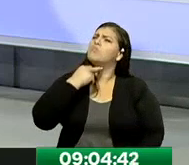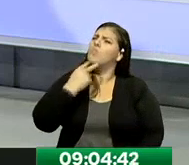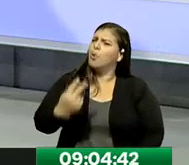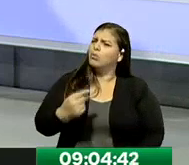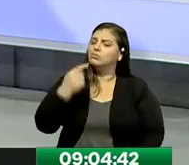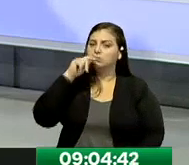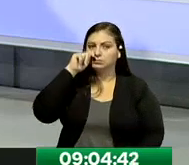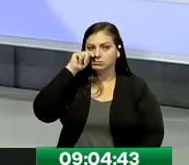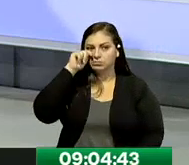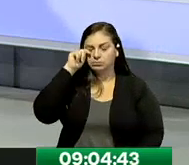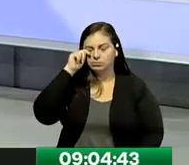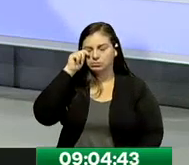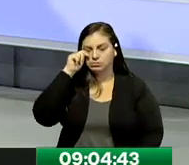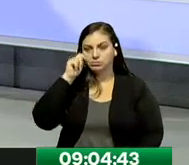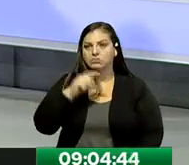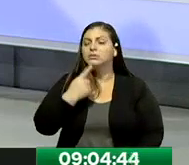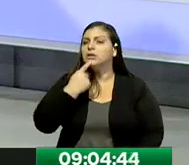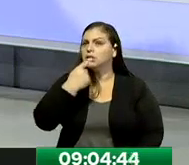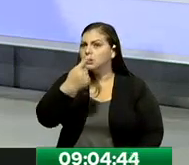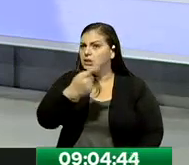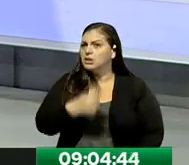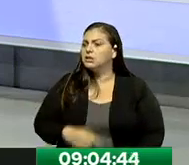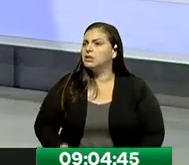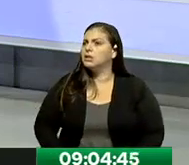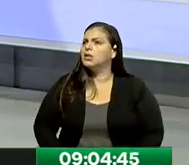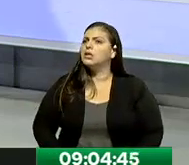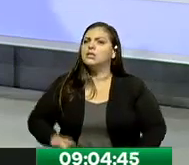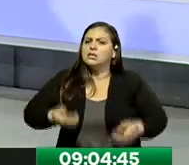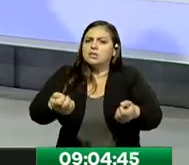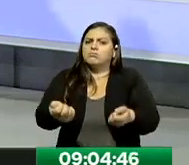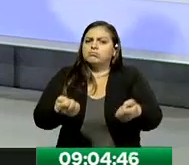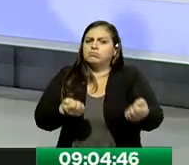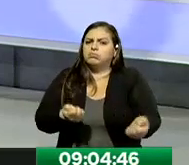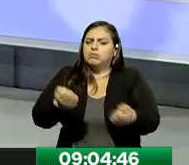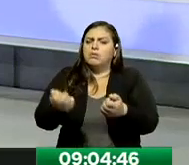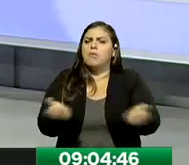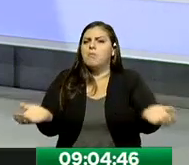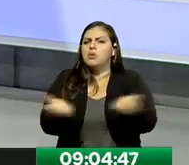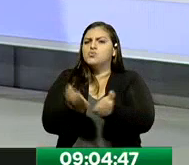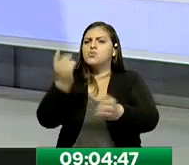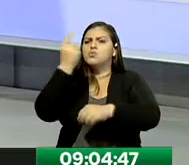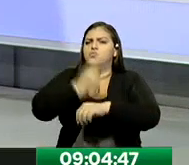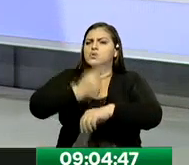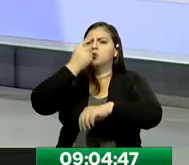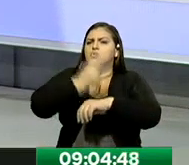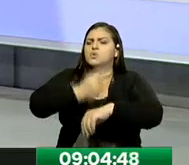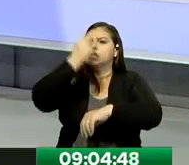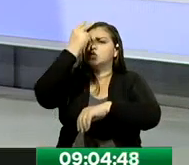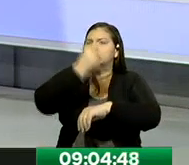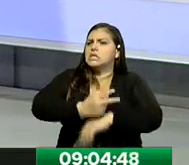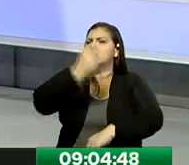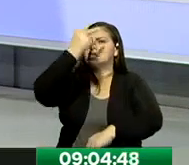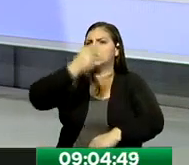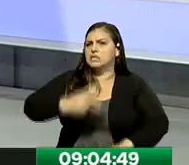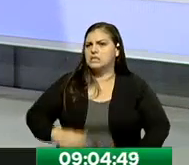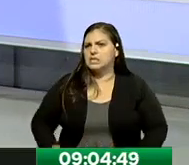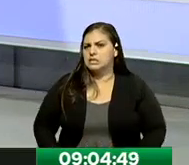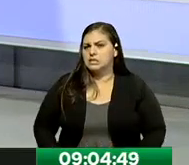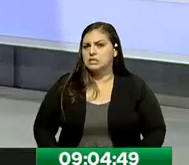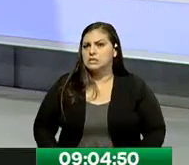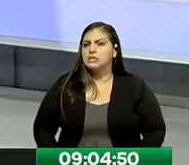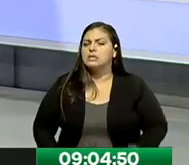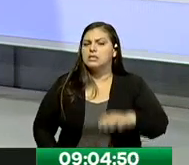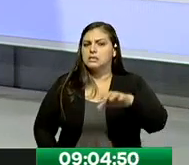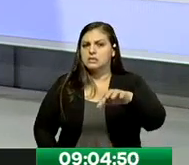que la gente saca no la basura a las esquinas, dice. Porque pasa solamente 3 veces a la semana. Este es en otra cooperativa, es más